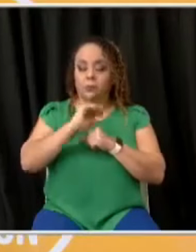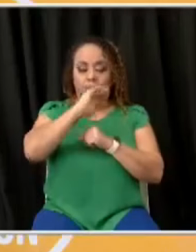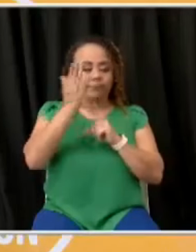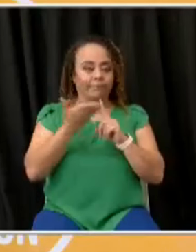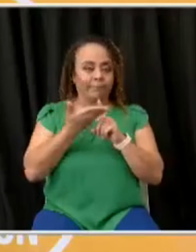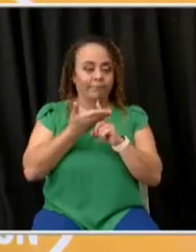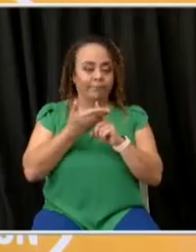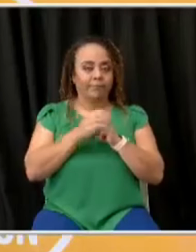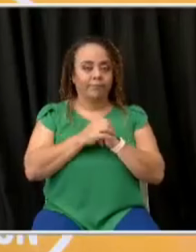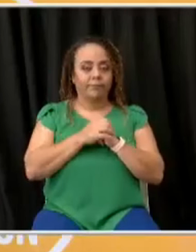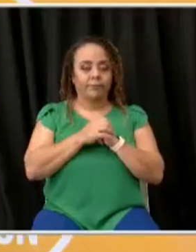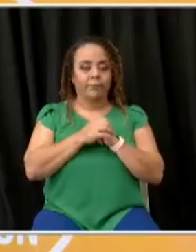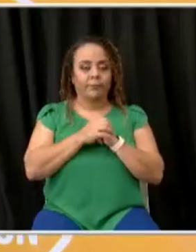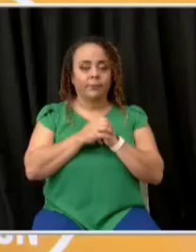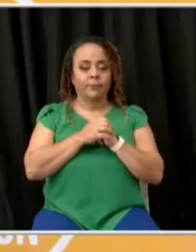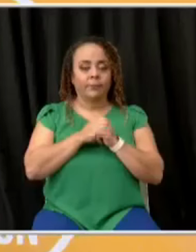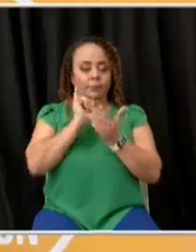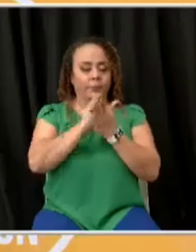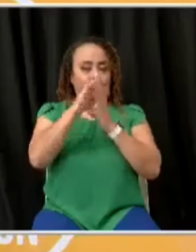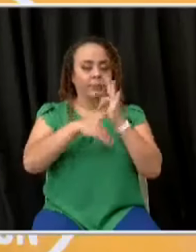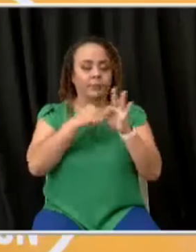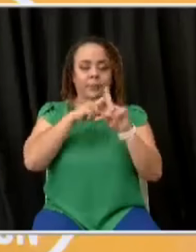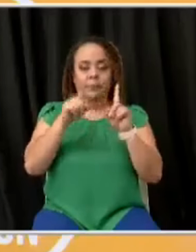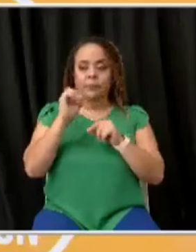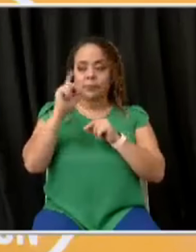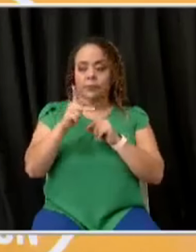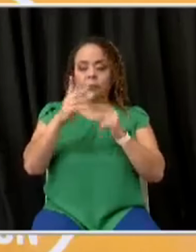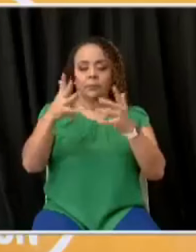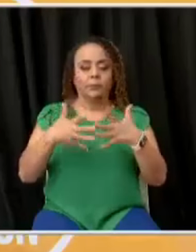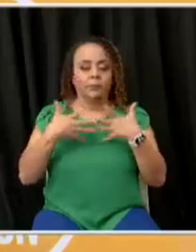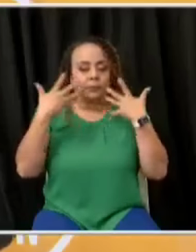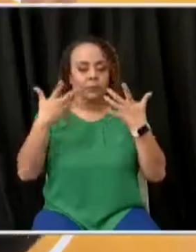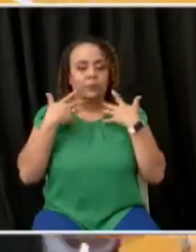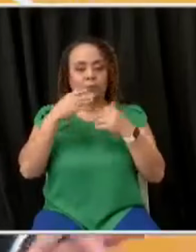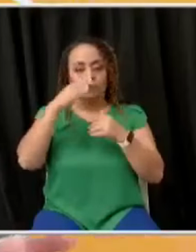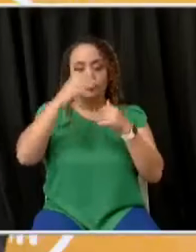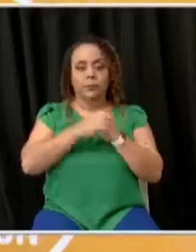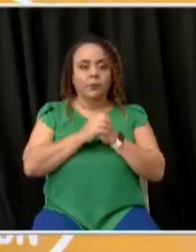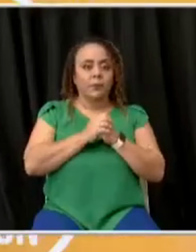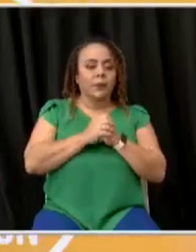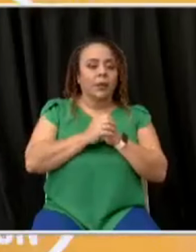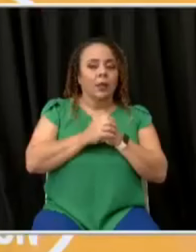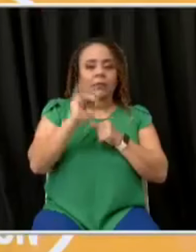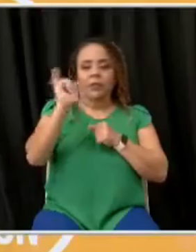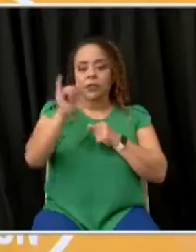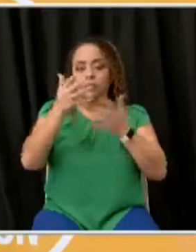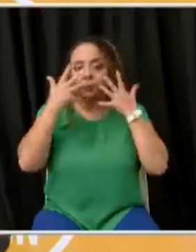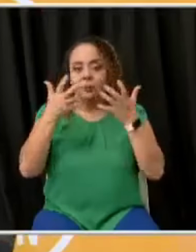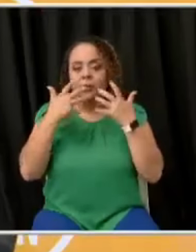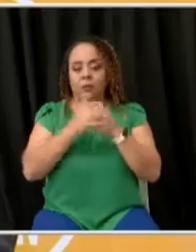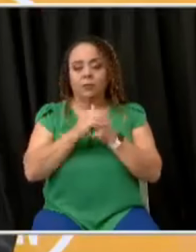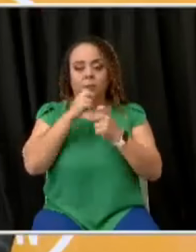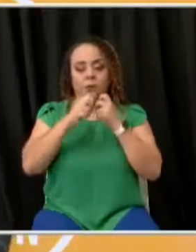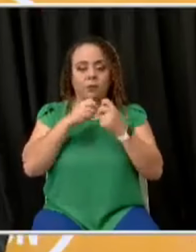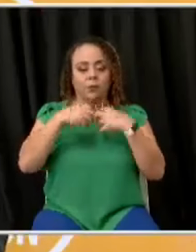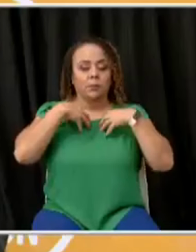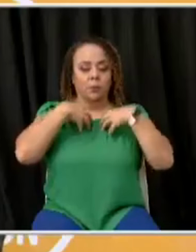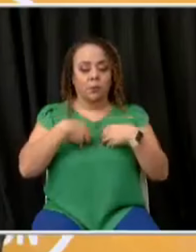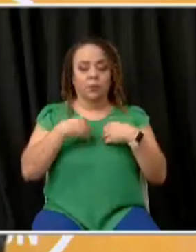este tipo. Pero, infecciones respiratorias, alteraciones pulmonares y cuestiones de ese tipo.